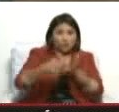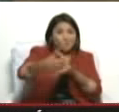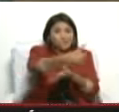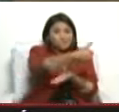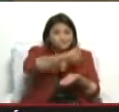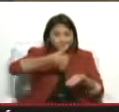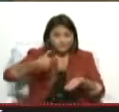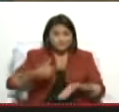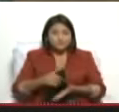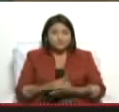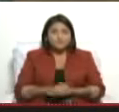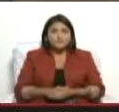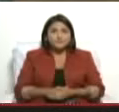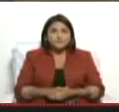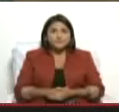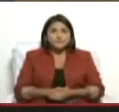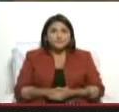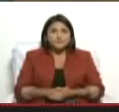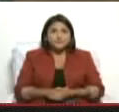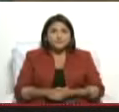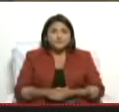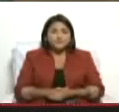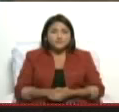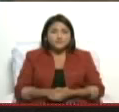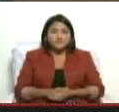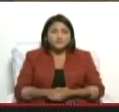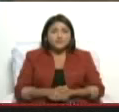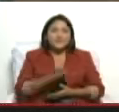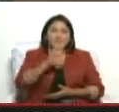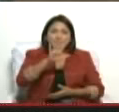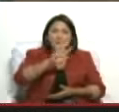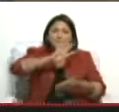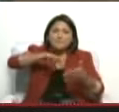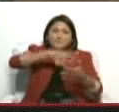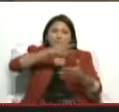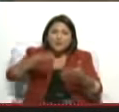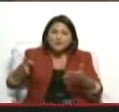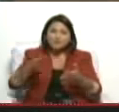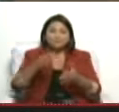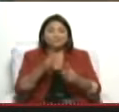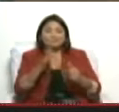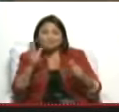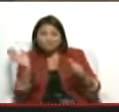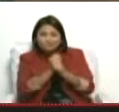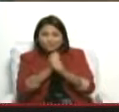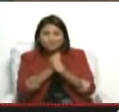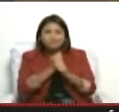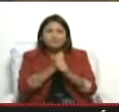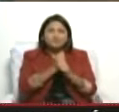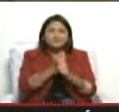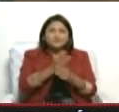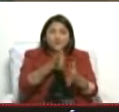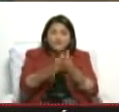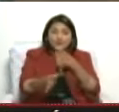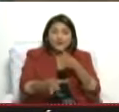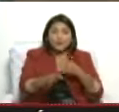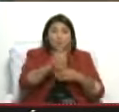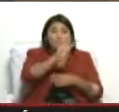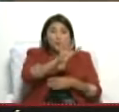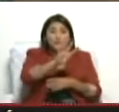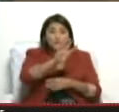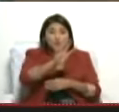según sus planes totalmente criminales capturar consistía en